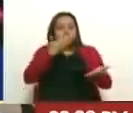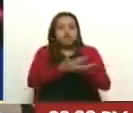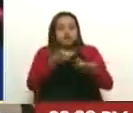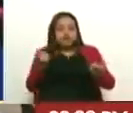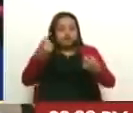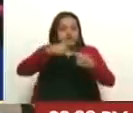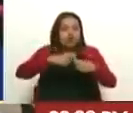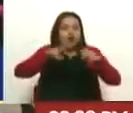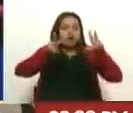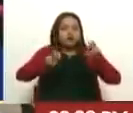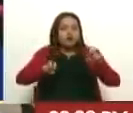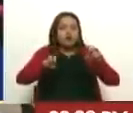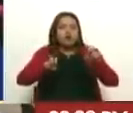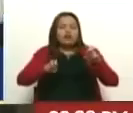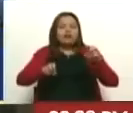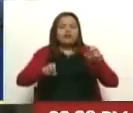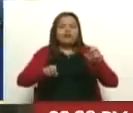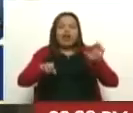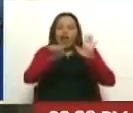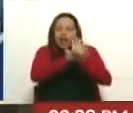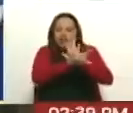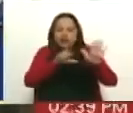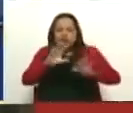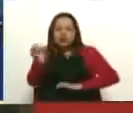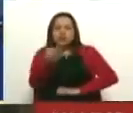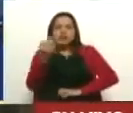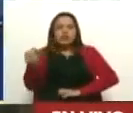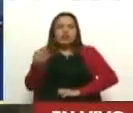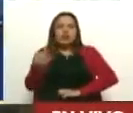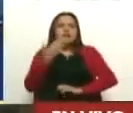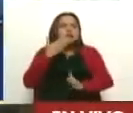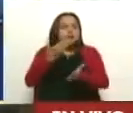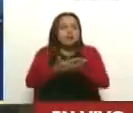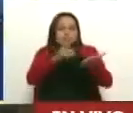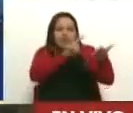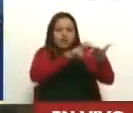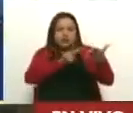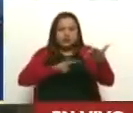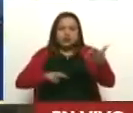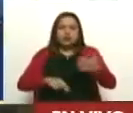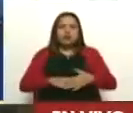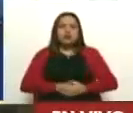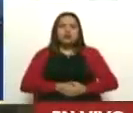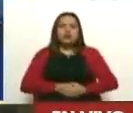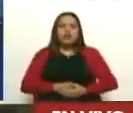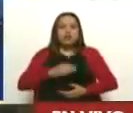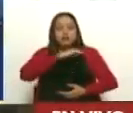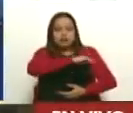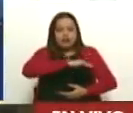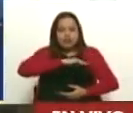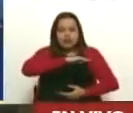nueva disposición transitoria, tercera, si me permite su lectura.